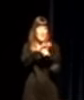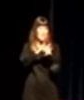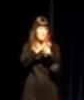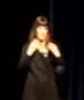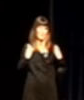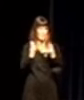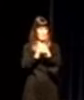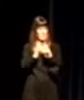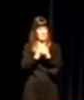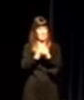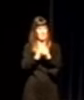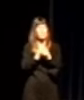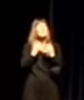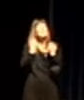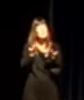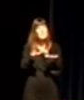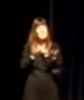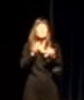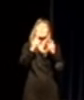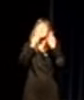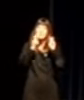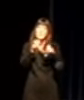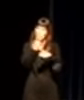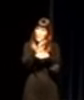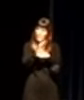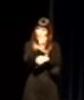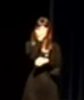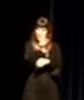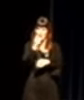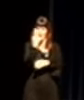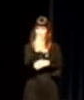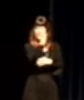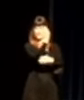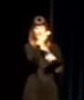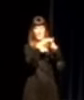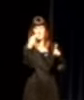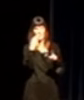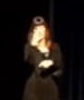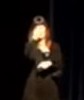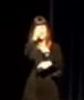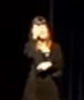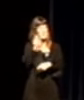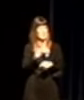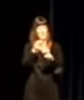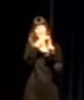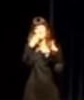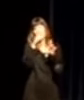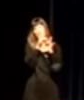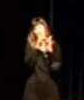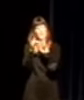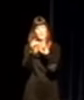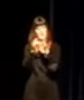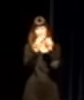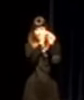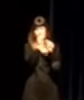garenean, izen bat datorkigu burura, eta erreferentea dan pertsona bat guretzat, eta pertsona hori Neli Azaitegi